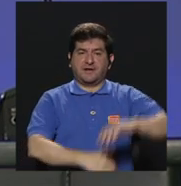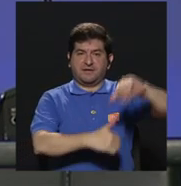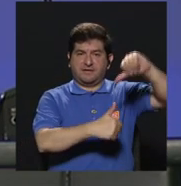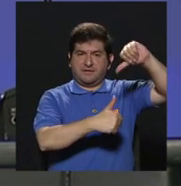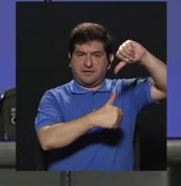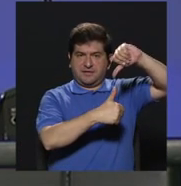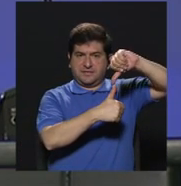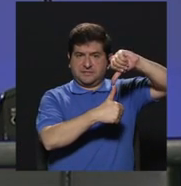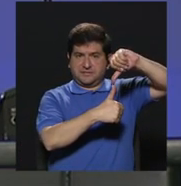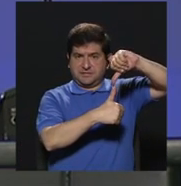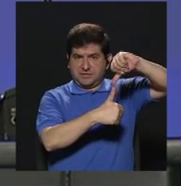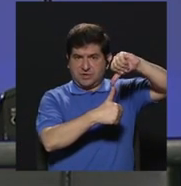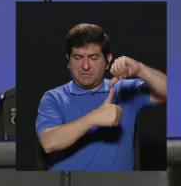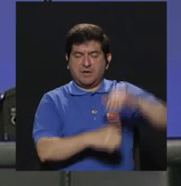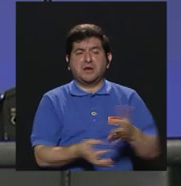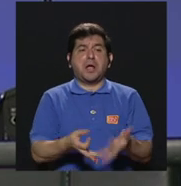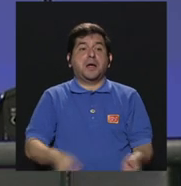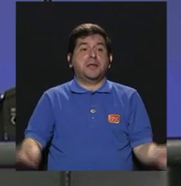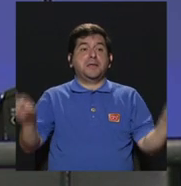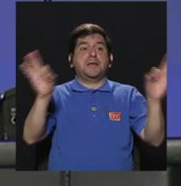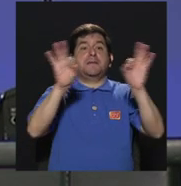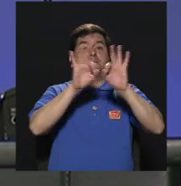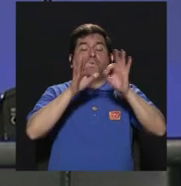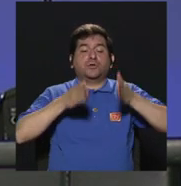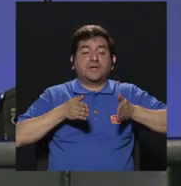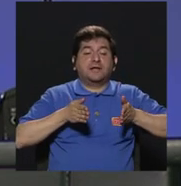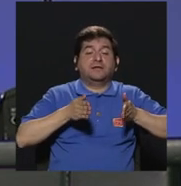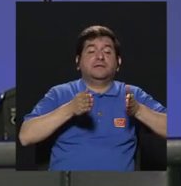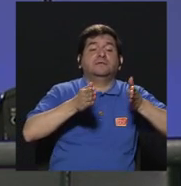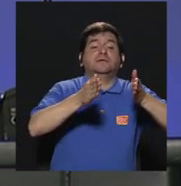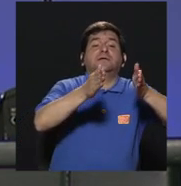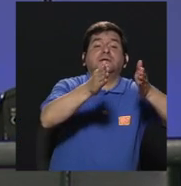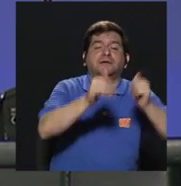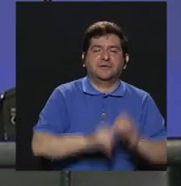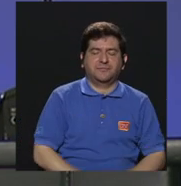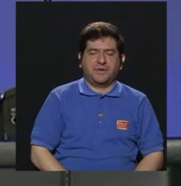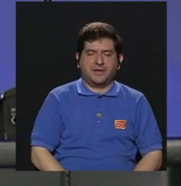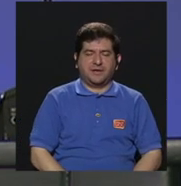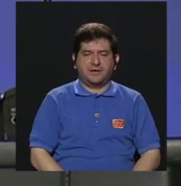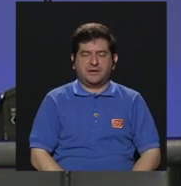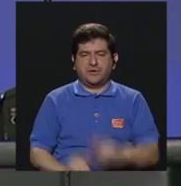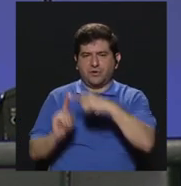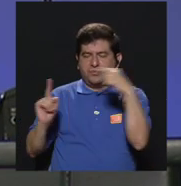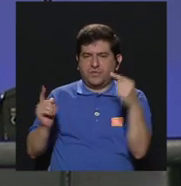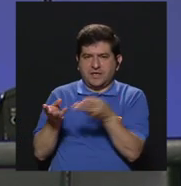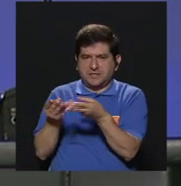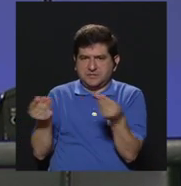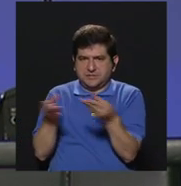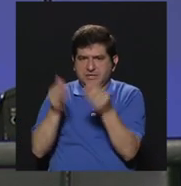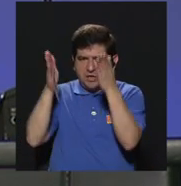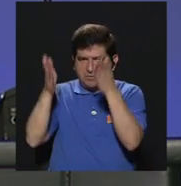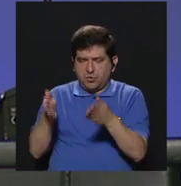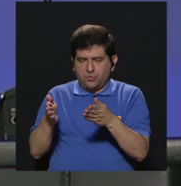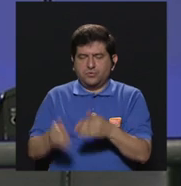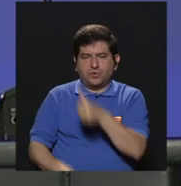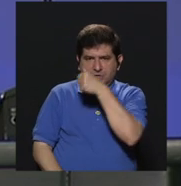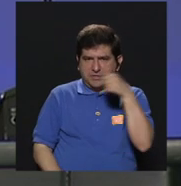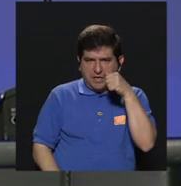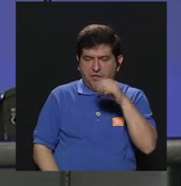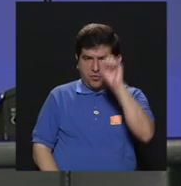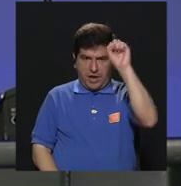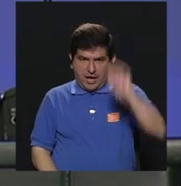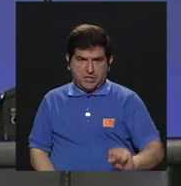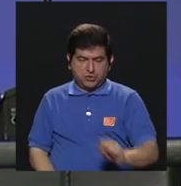Centroamérica es un importantísimo corredor entre los productores de droga en el sur y